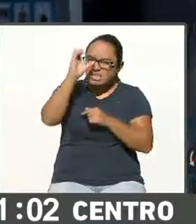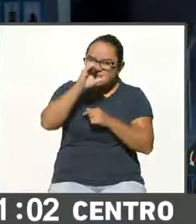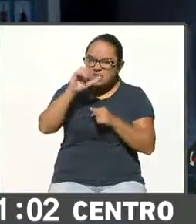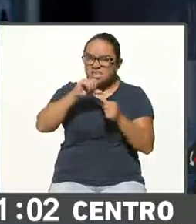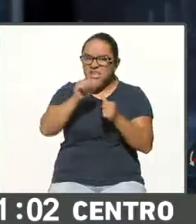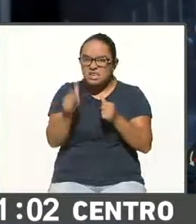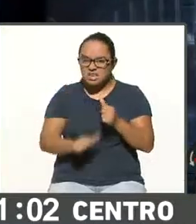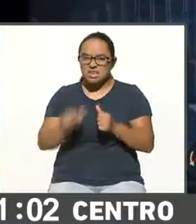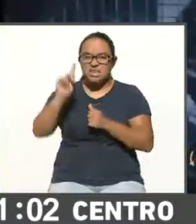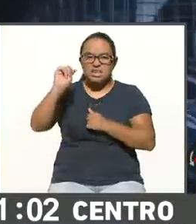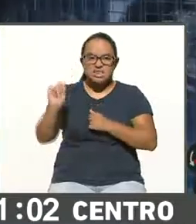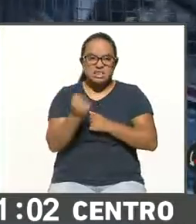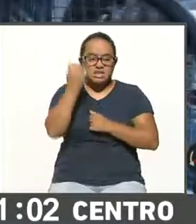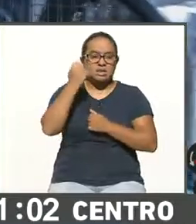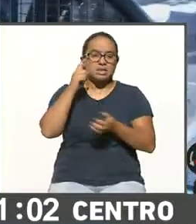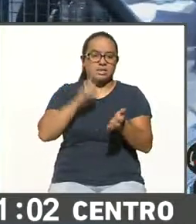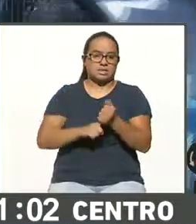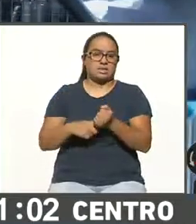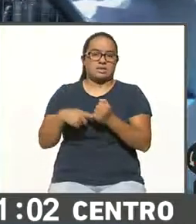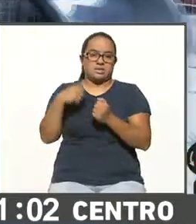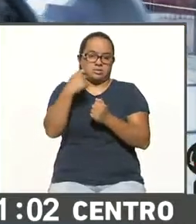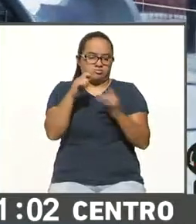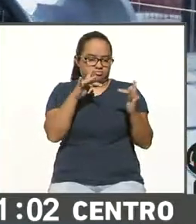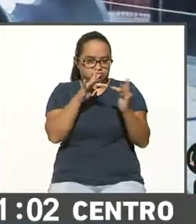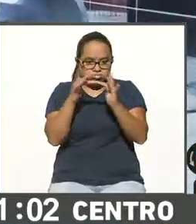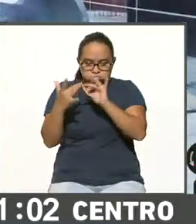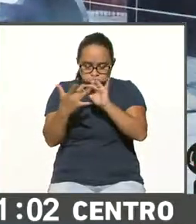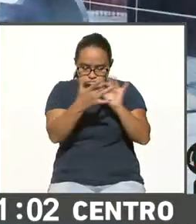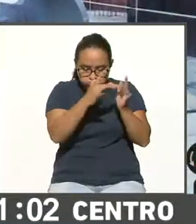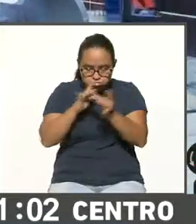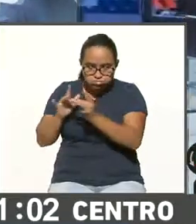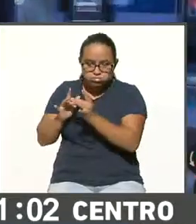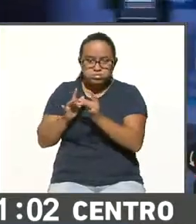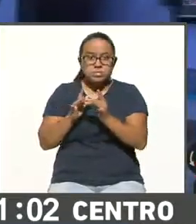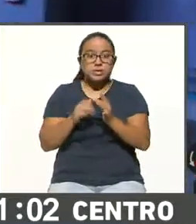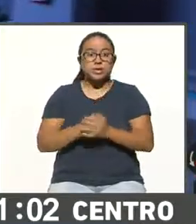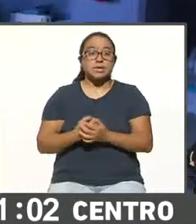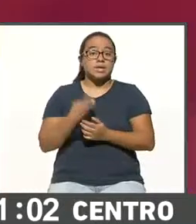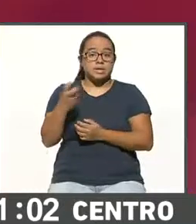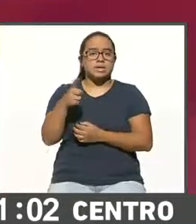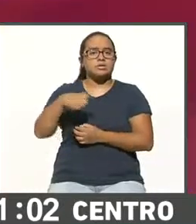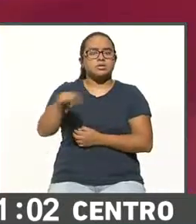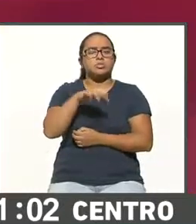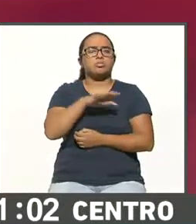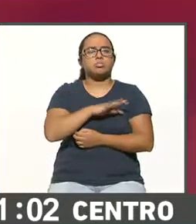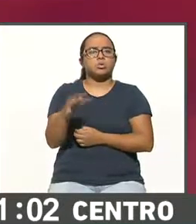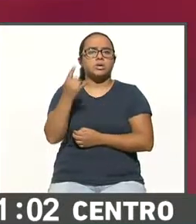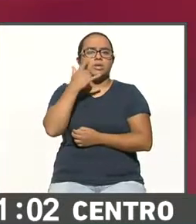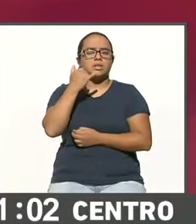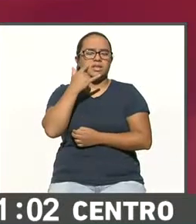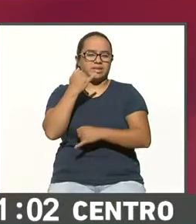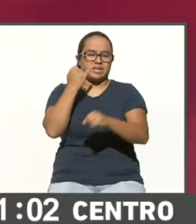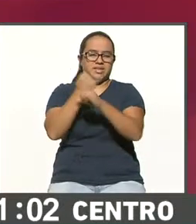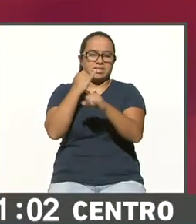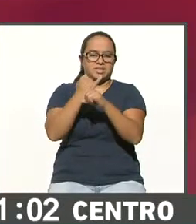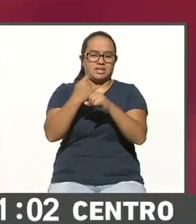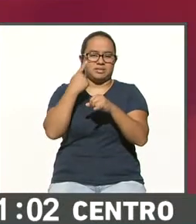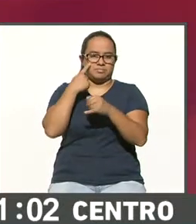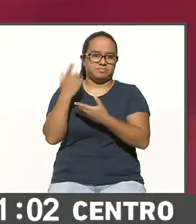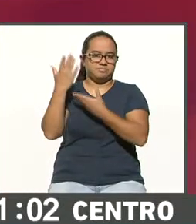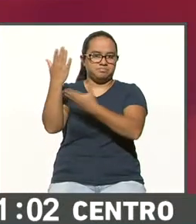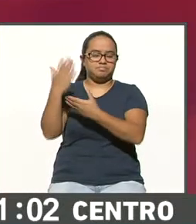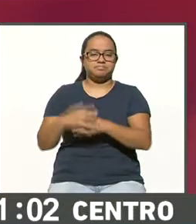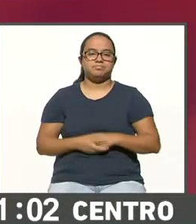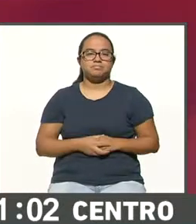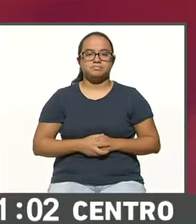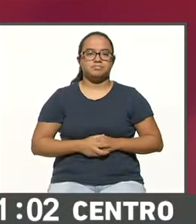el arte y la tecnología en un universo conectado e interdependiente. Este contenido y más se puede consultar en la plataforma Contigo en